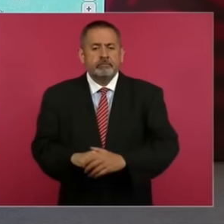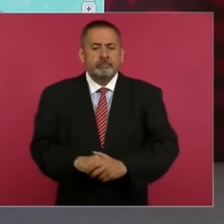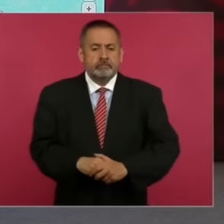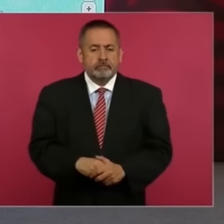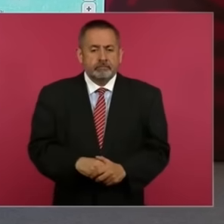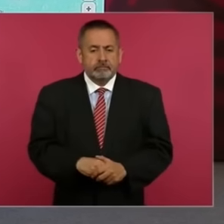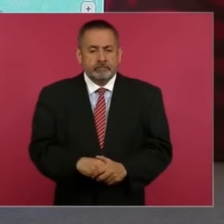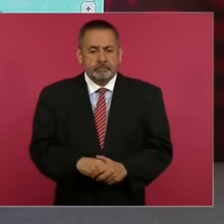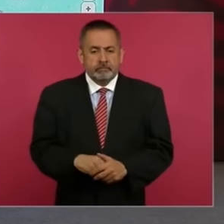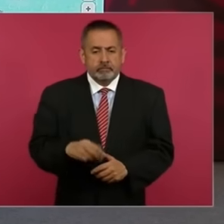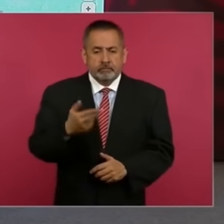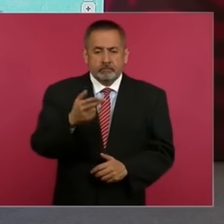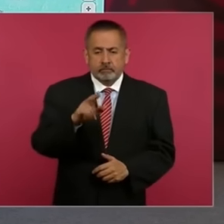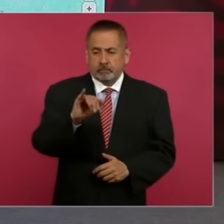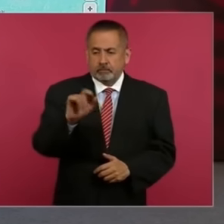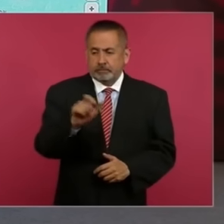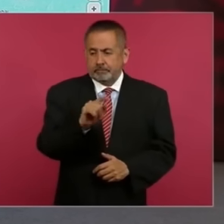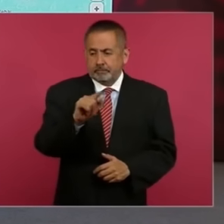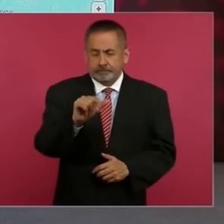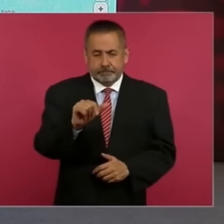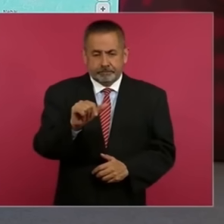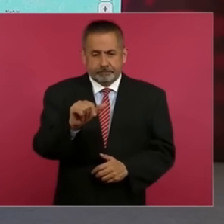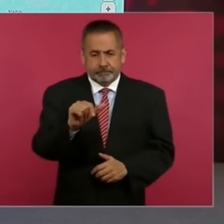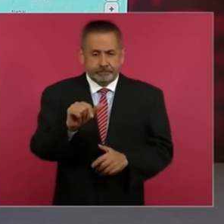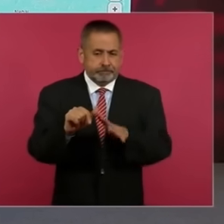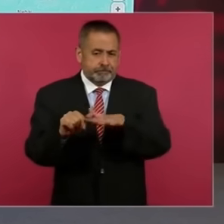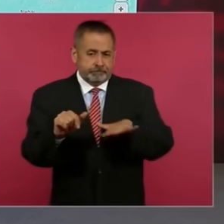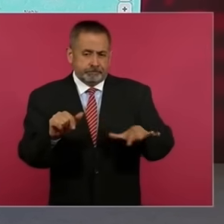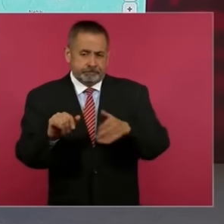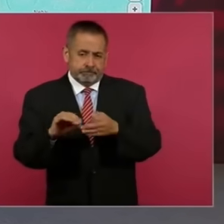a Huistla por la costa